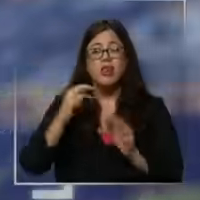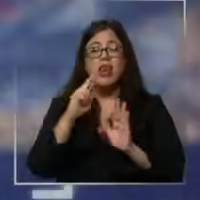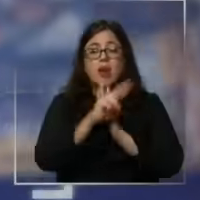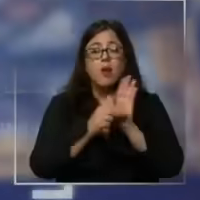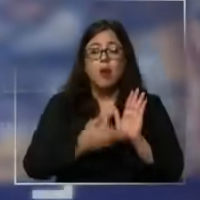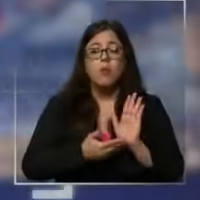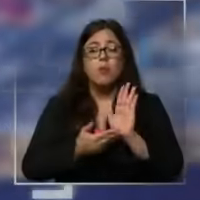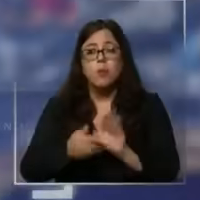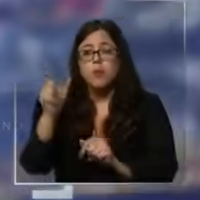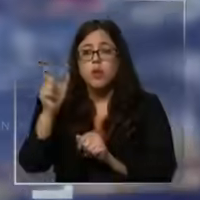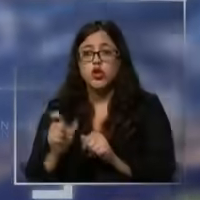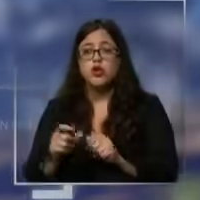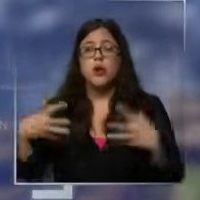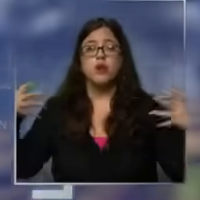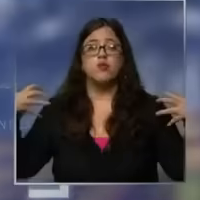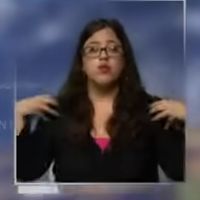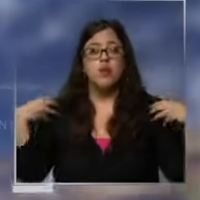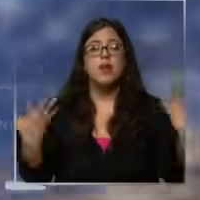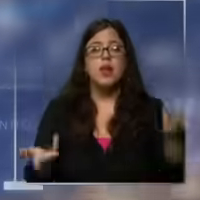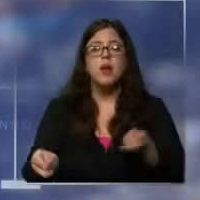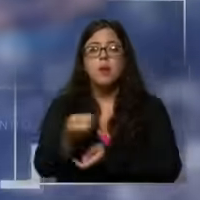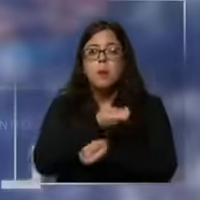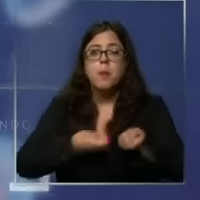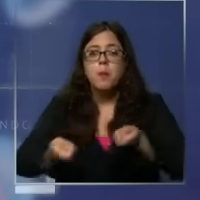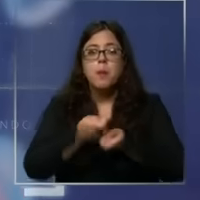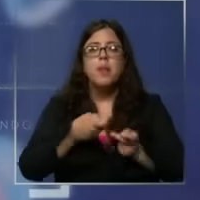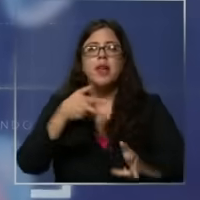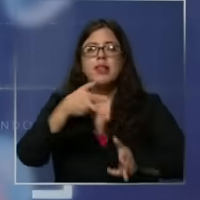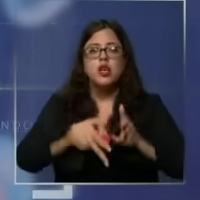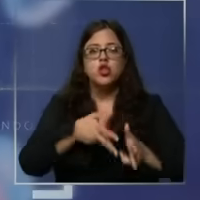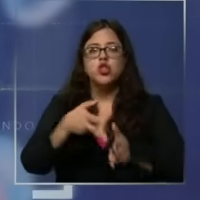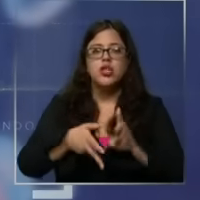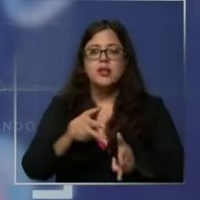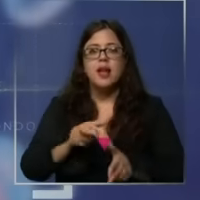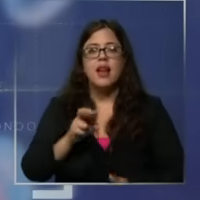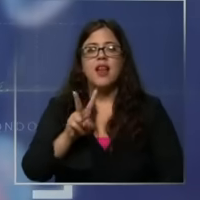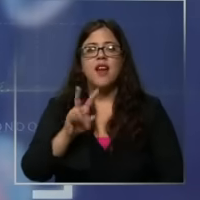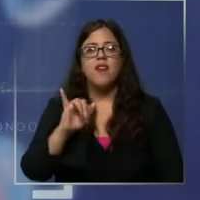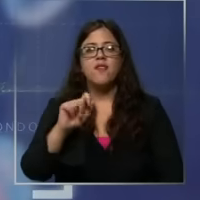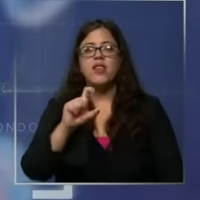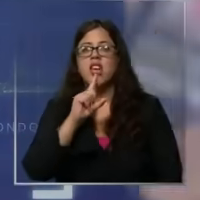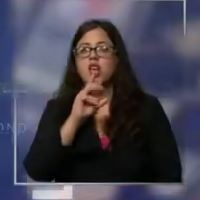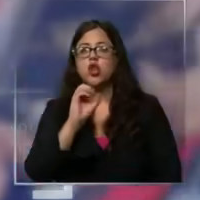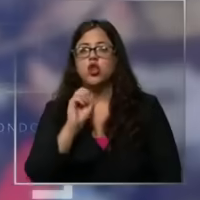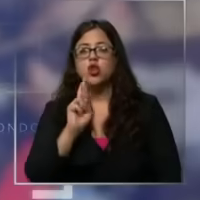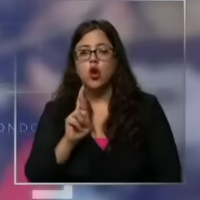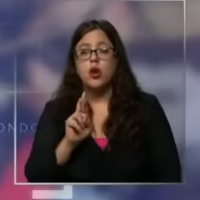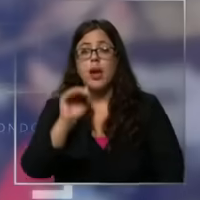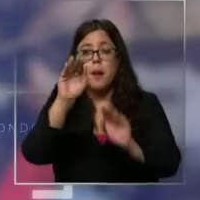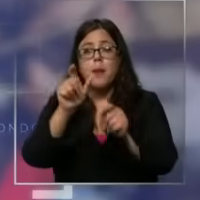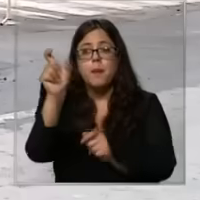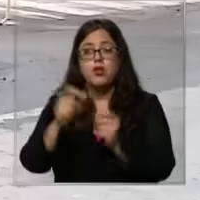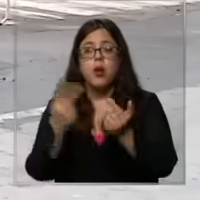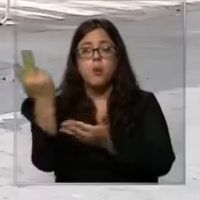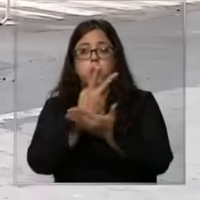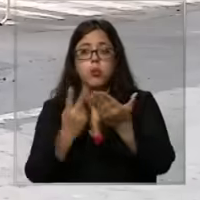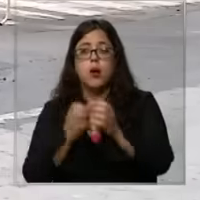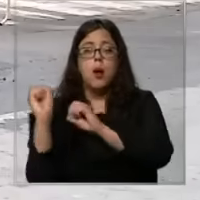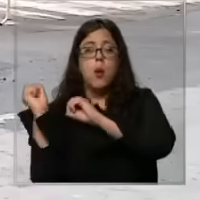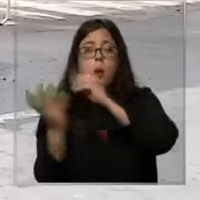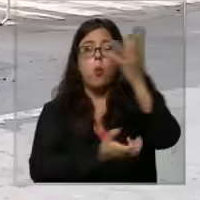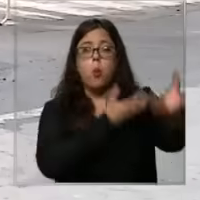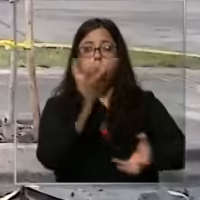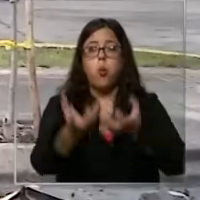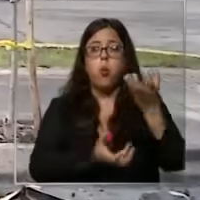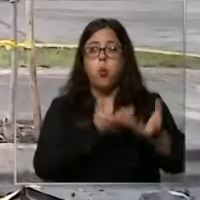los mandamases de la mafia del comercio ambulante que opera en Estación Central, Víctor La Voz. Mismo artista que sufrió la quema de su automóvil